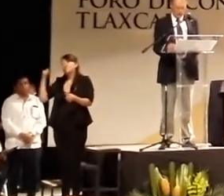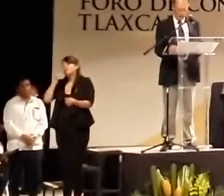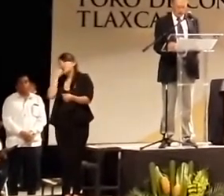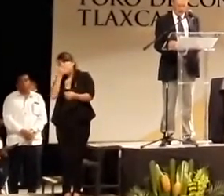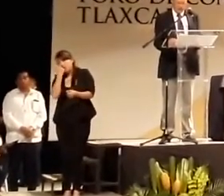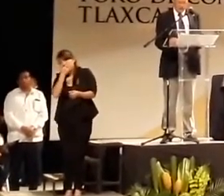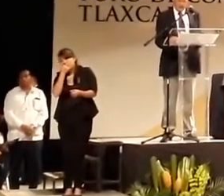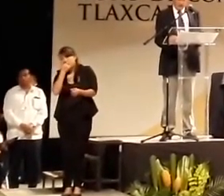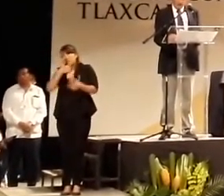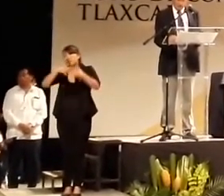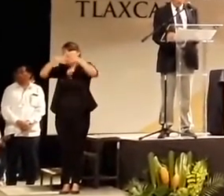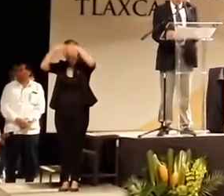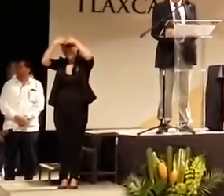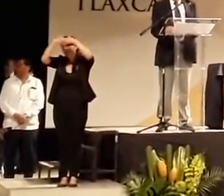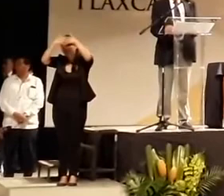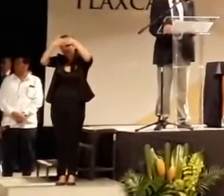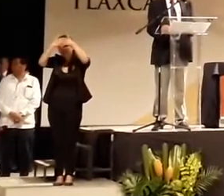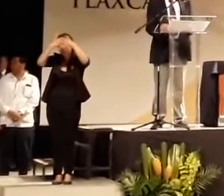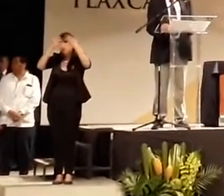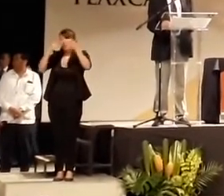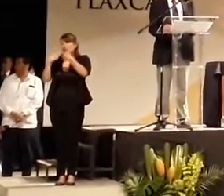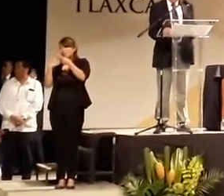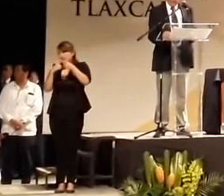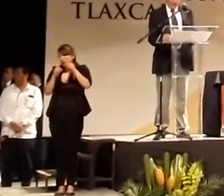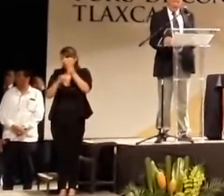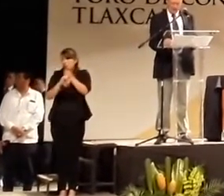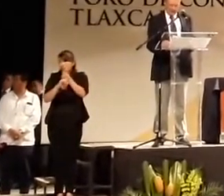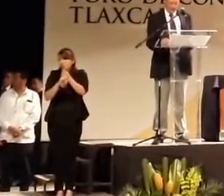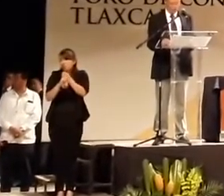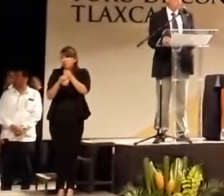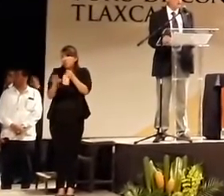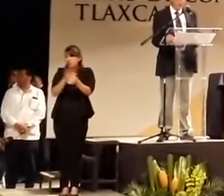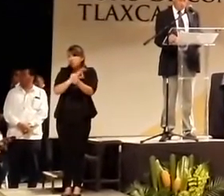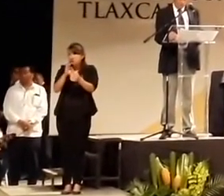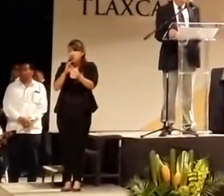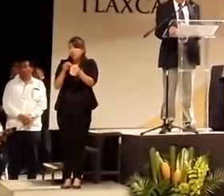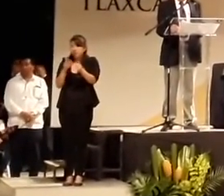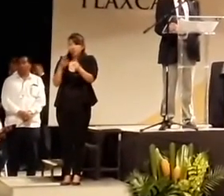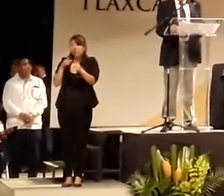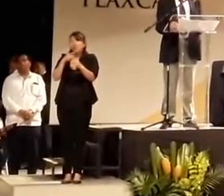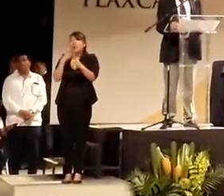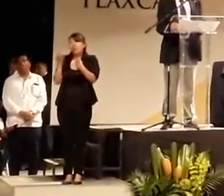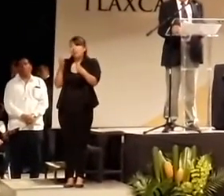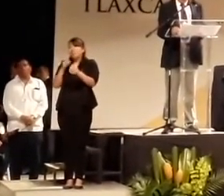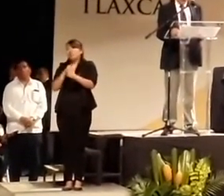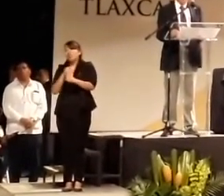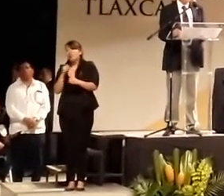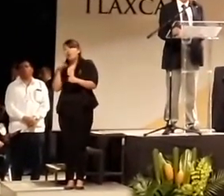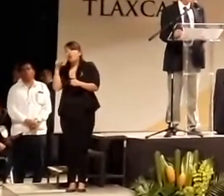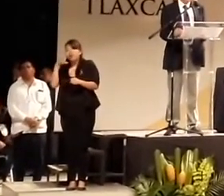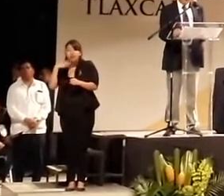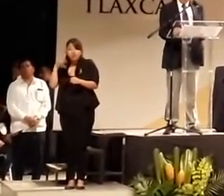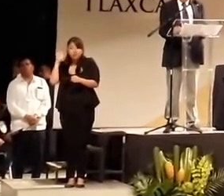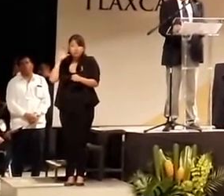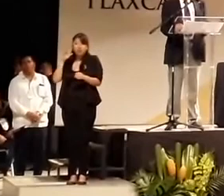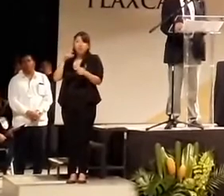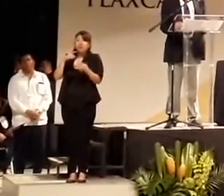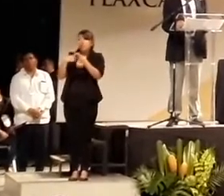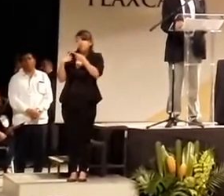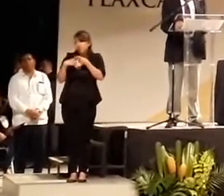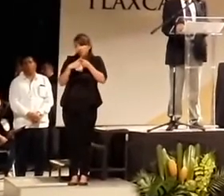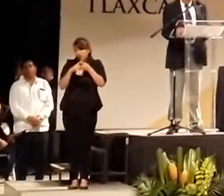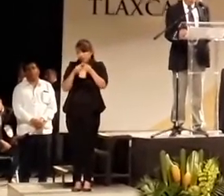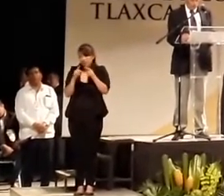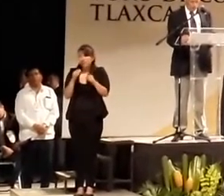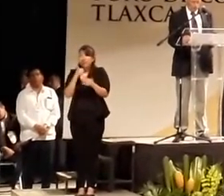las cognitivas, de resolución de problemas, de capacidad de formular argumentos, de escuchar argumentos de los